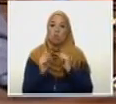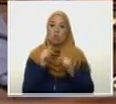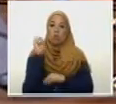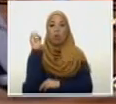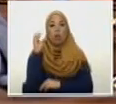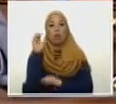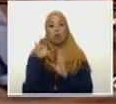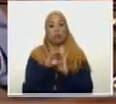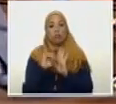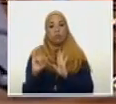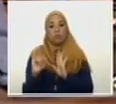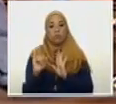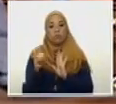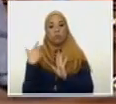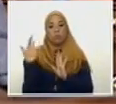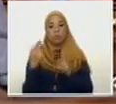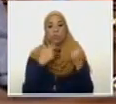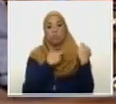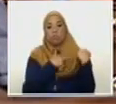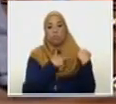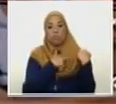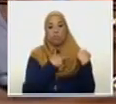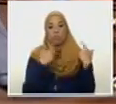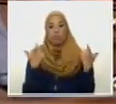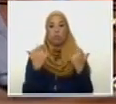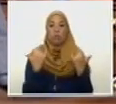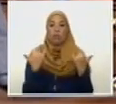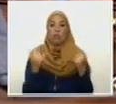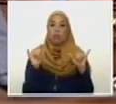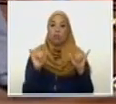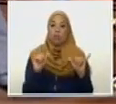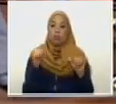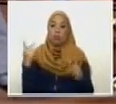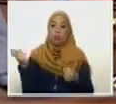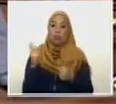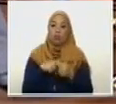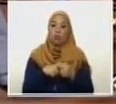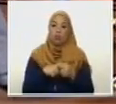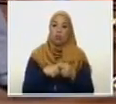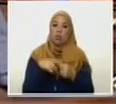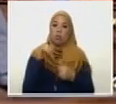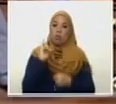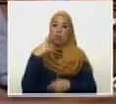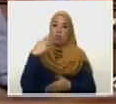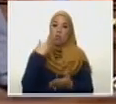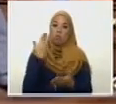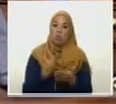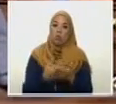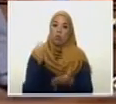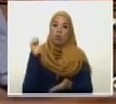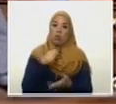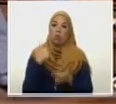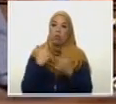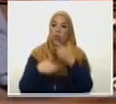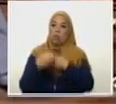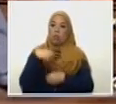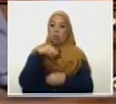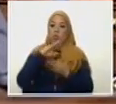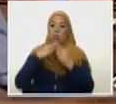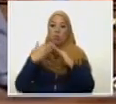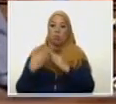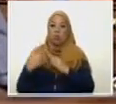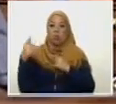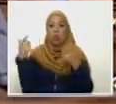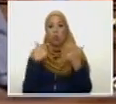Asamblea Nacional Constituyente. Se ordena anexar a la misma las intervenciones y las propuestas aprobadas y negadas en el curso